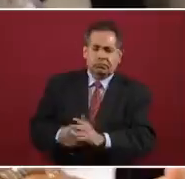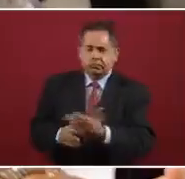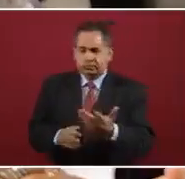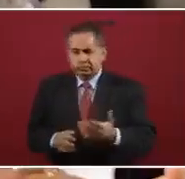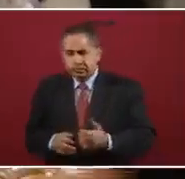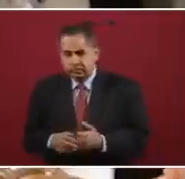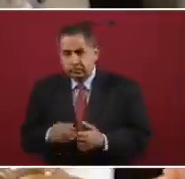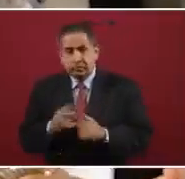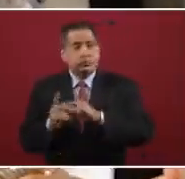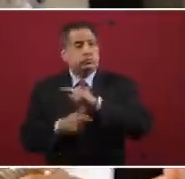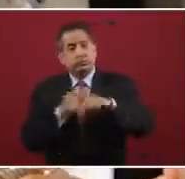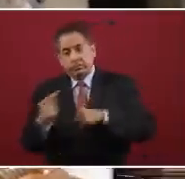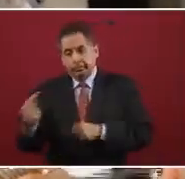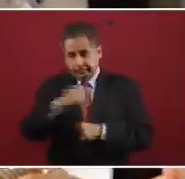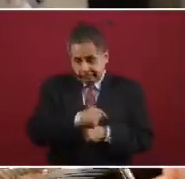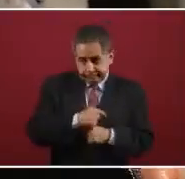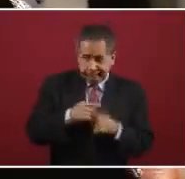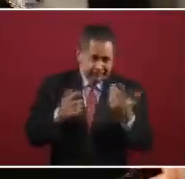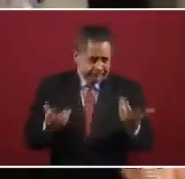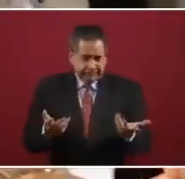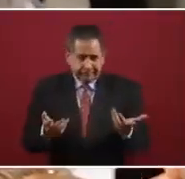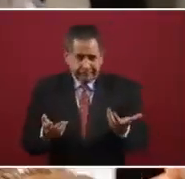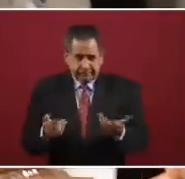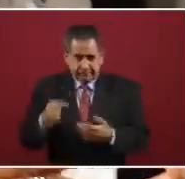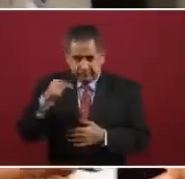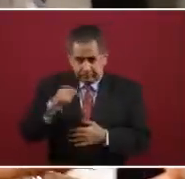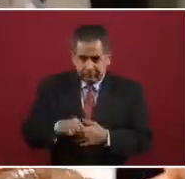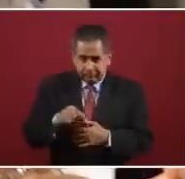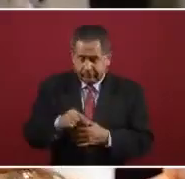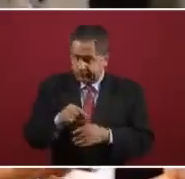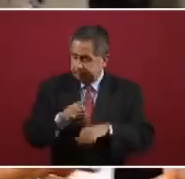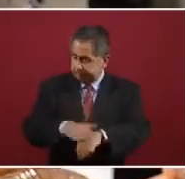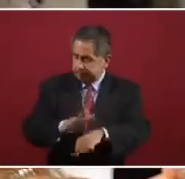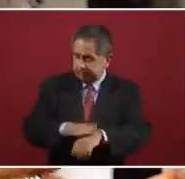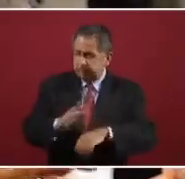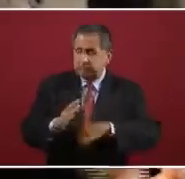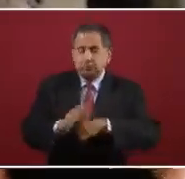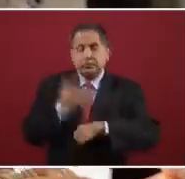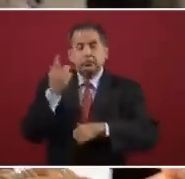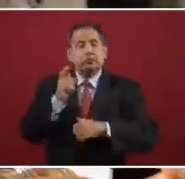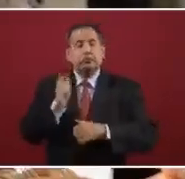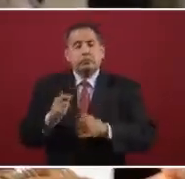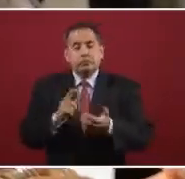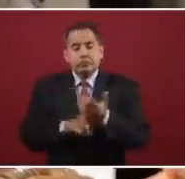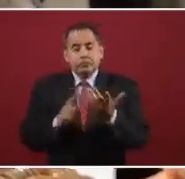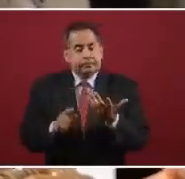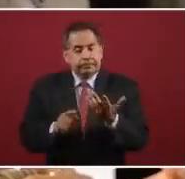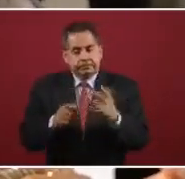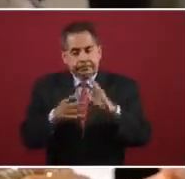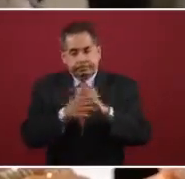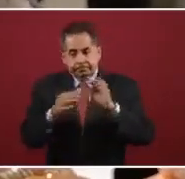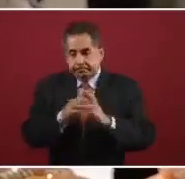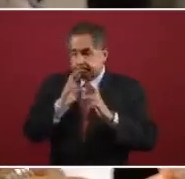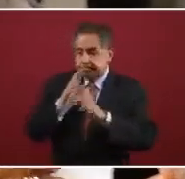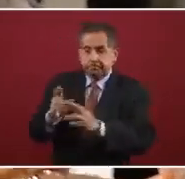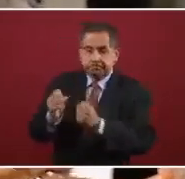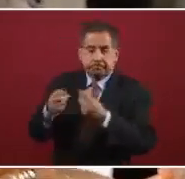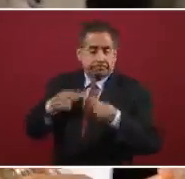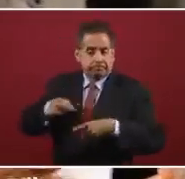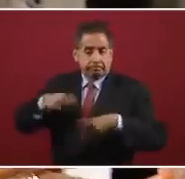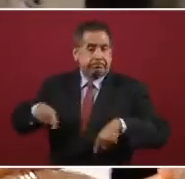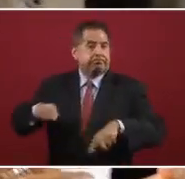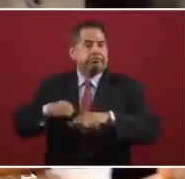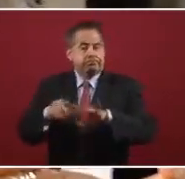mandando y los regresan. Entonces, aquí es un foco rojo porque realmente no le están dando solución a muchas personas